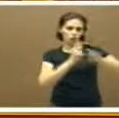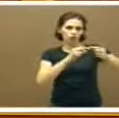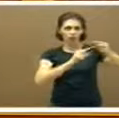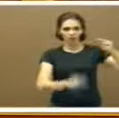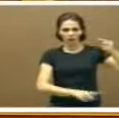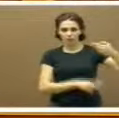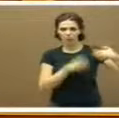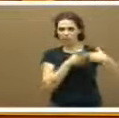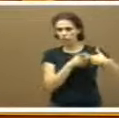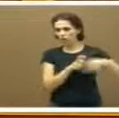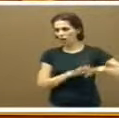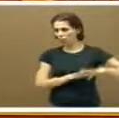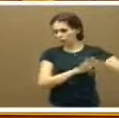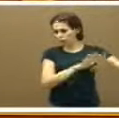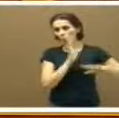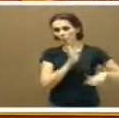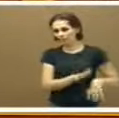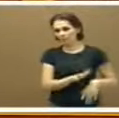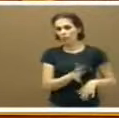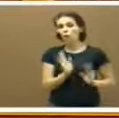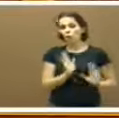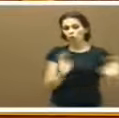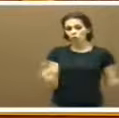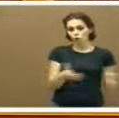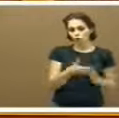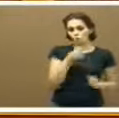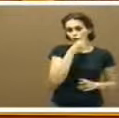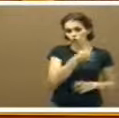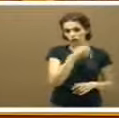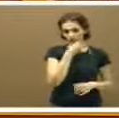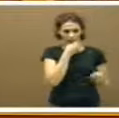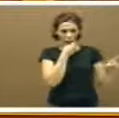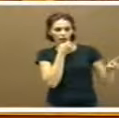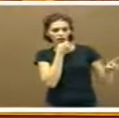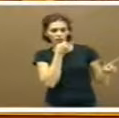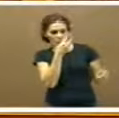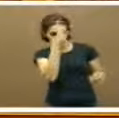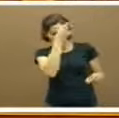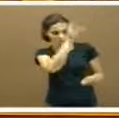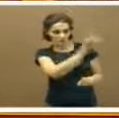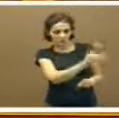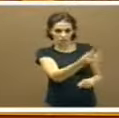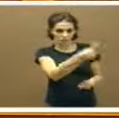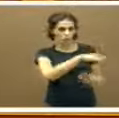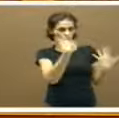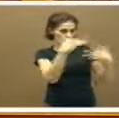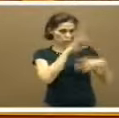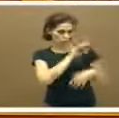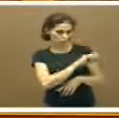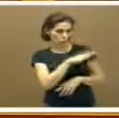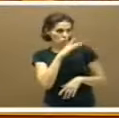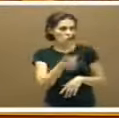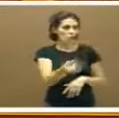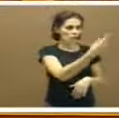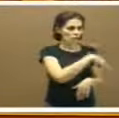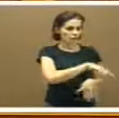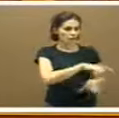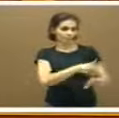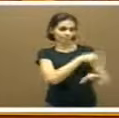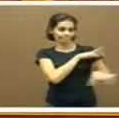déficit. Yo, en cambio, del Partido Socialista, sí esperaba que se alegrase, porque ellos, cuando